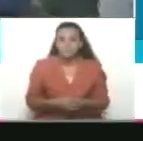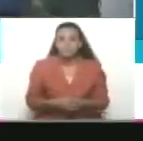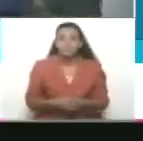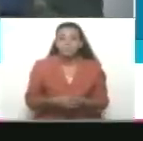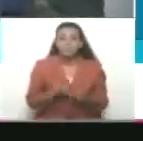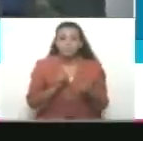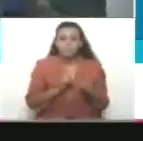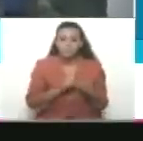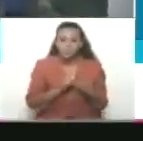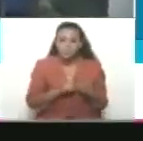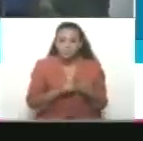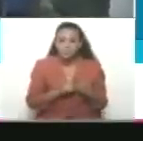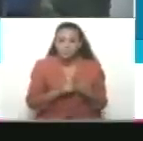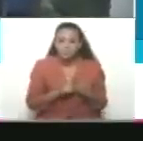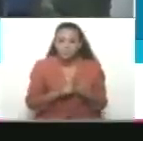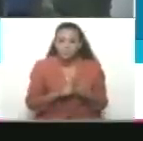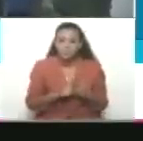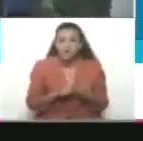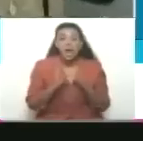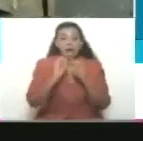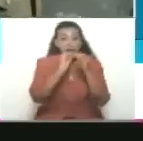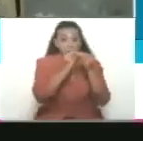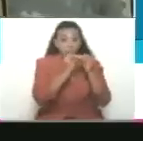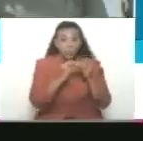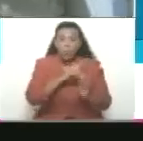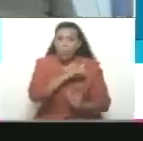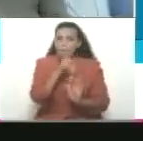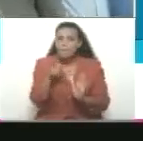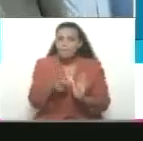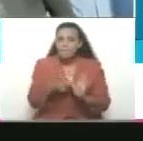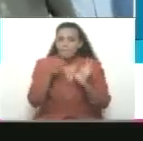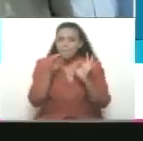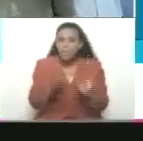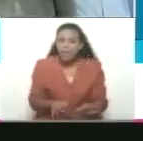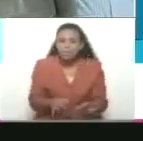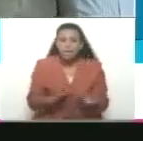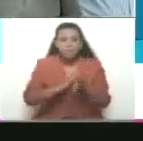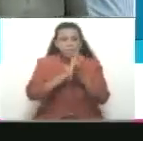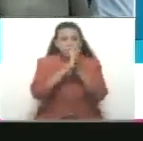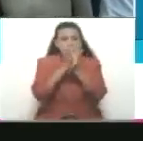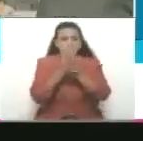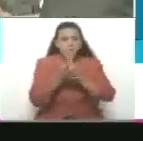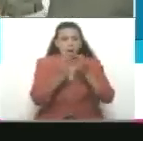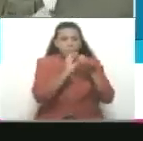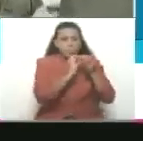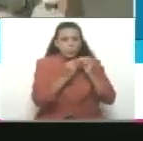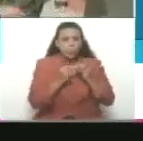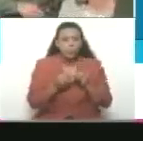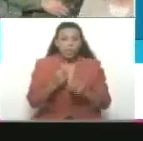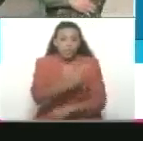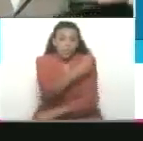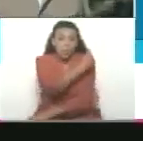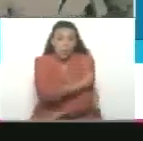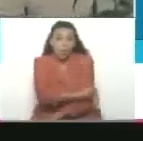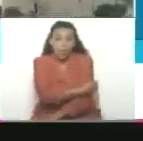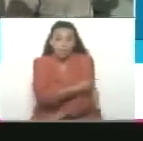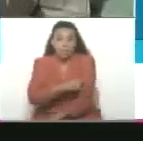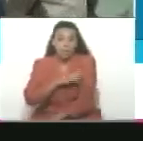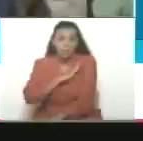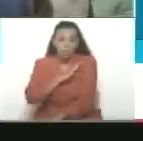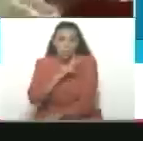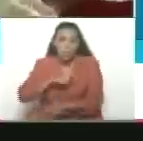fue a recuperar plenamente y terminar las obras del hospital de